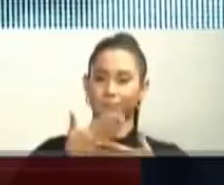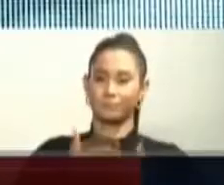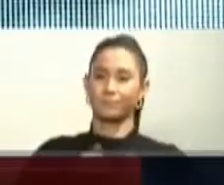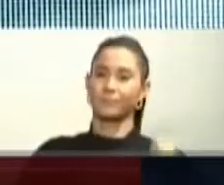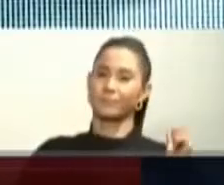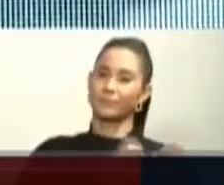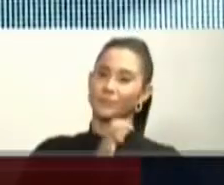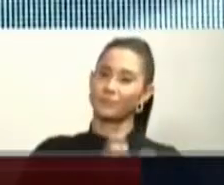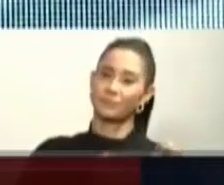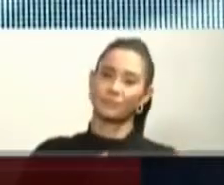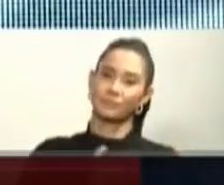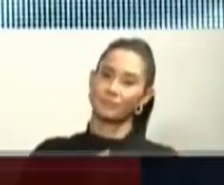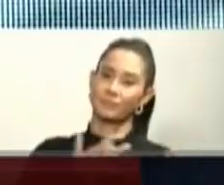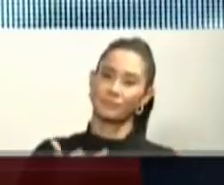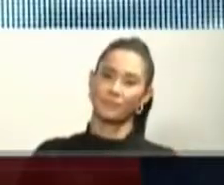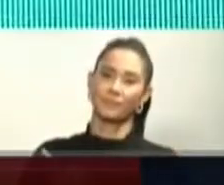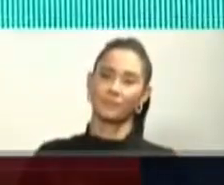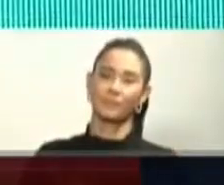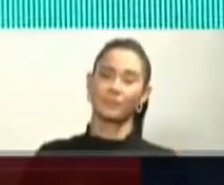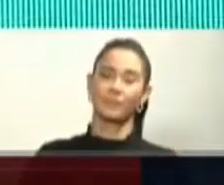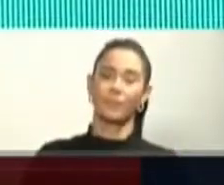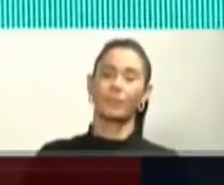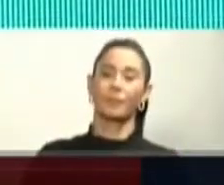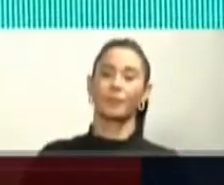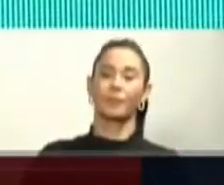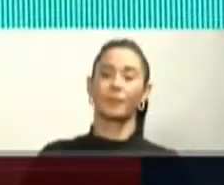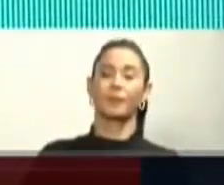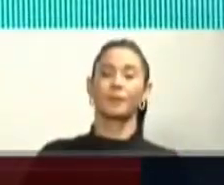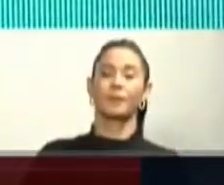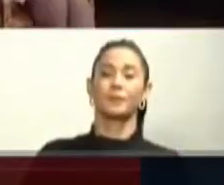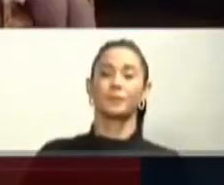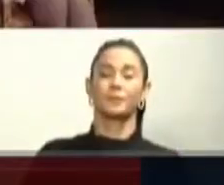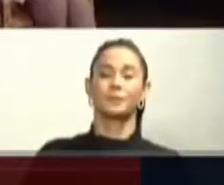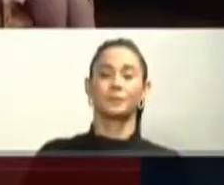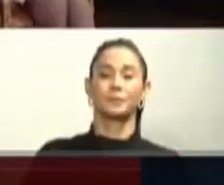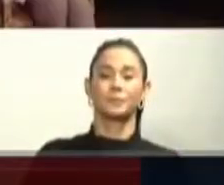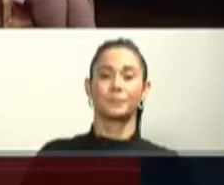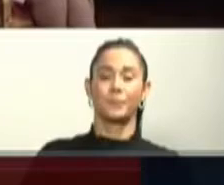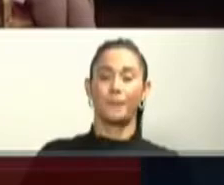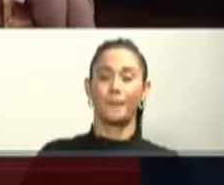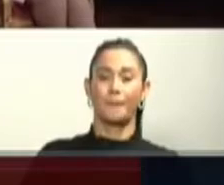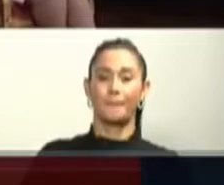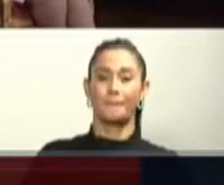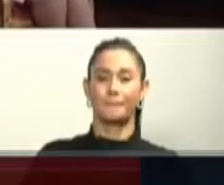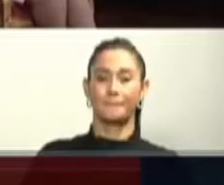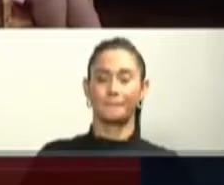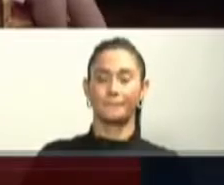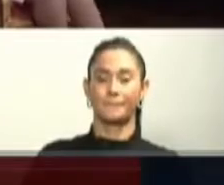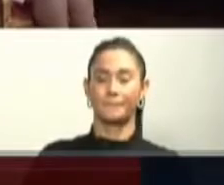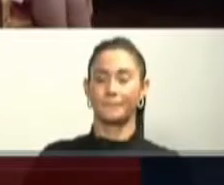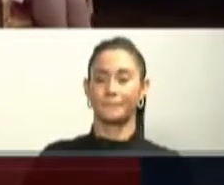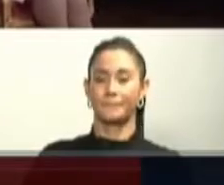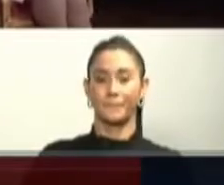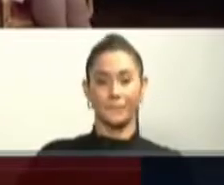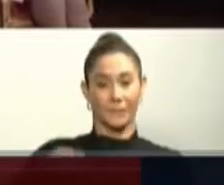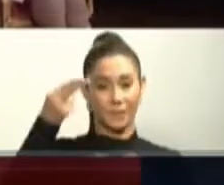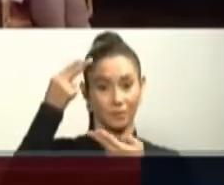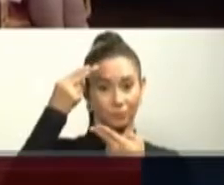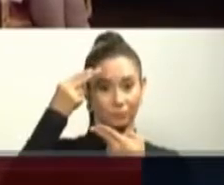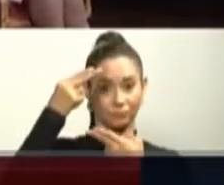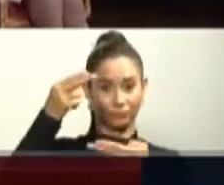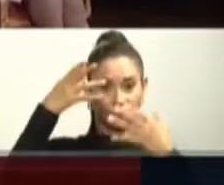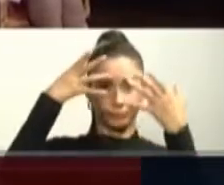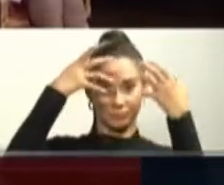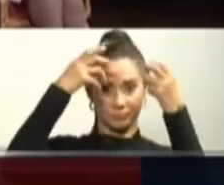siento. El honorable señor presidente de la República, don Luis